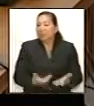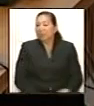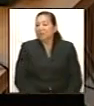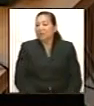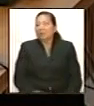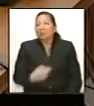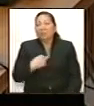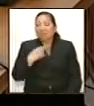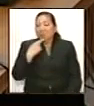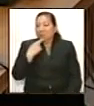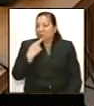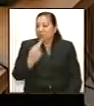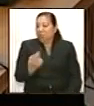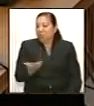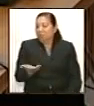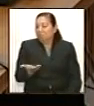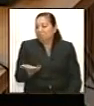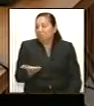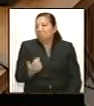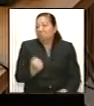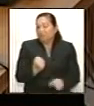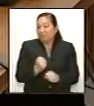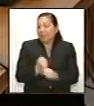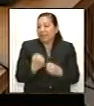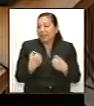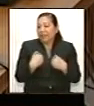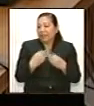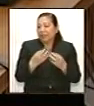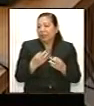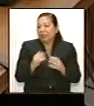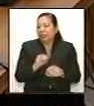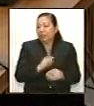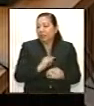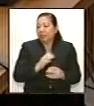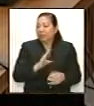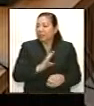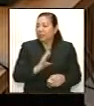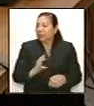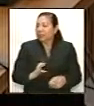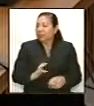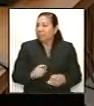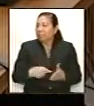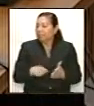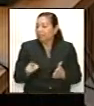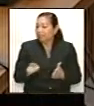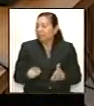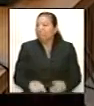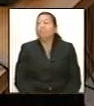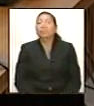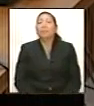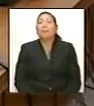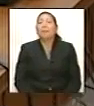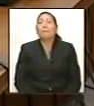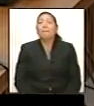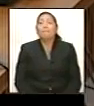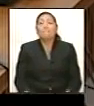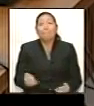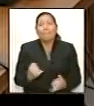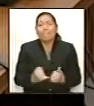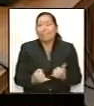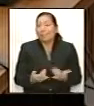Yo recomendaría que, es un trabajo que tienen que hacer realmente las instituciones del Estado, salir de la caja, ¿no? Romper el tema de